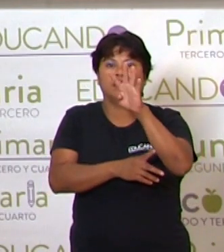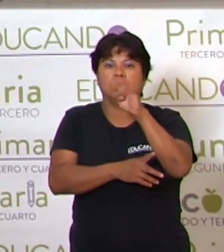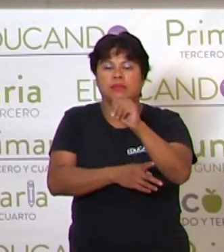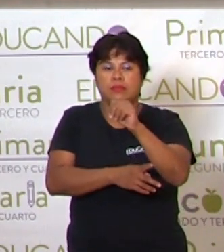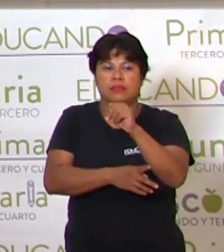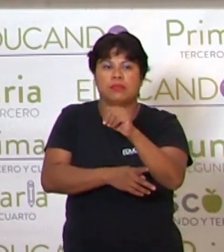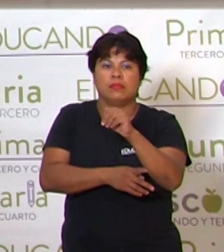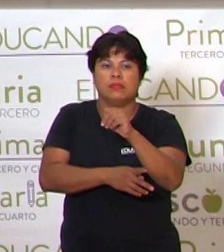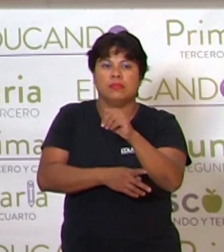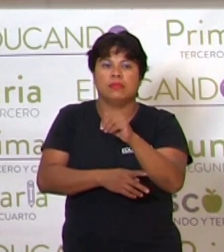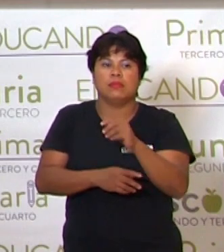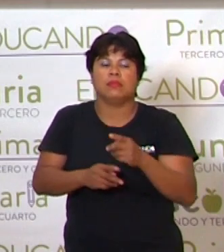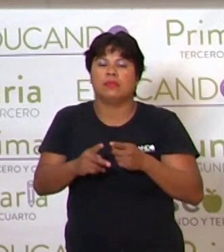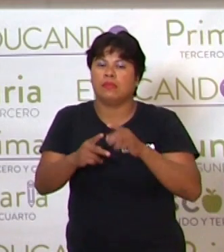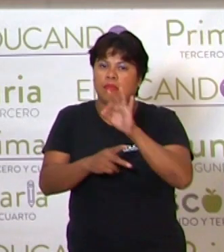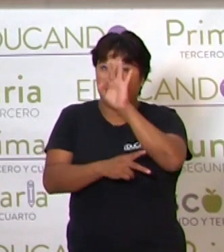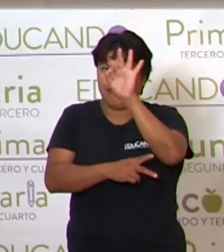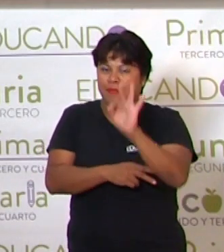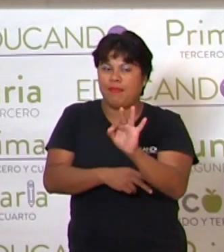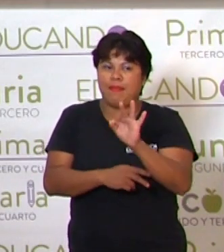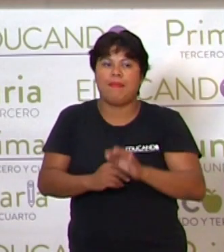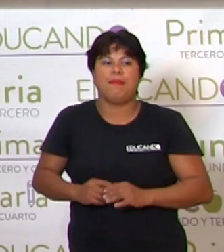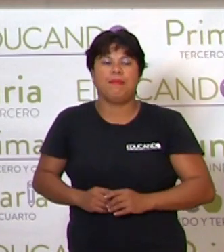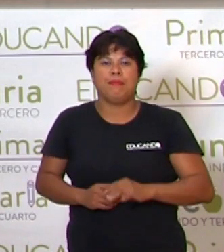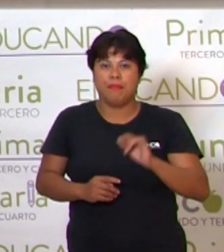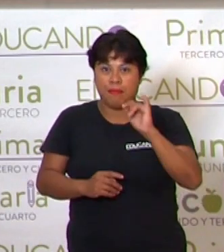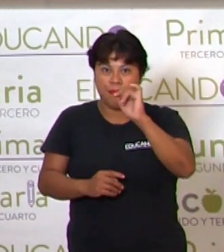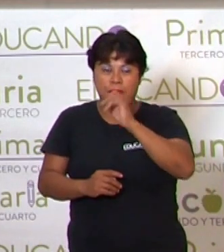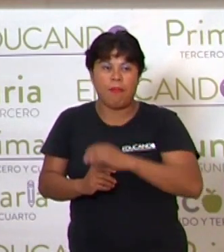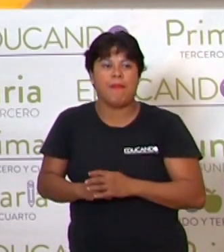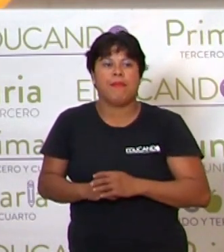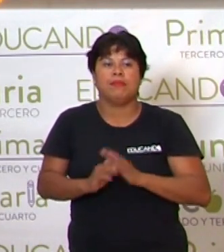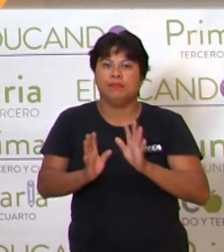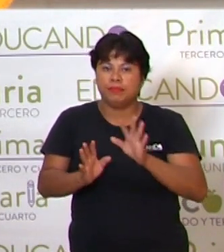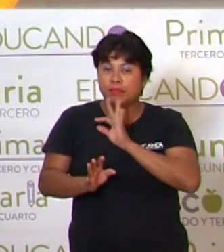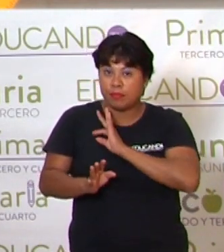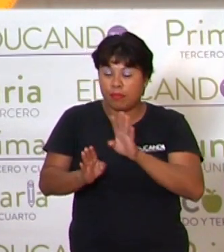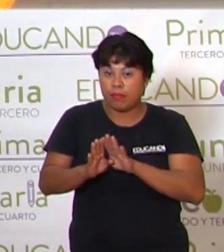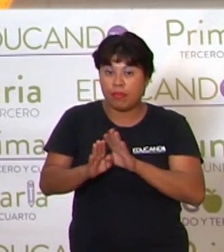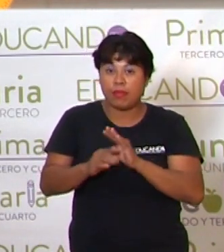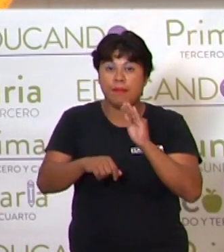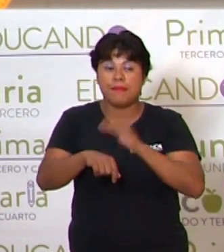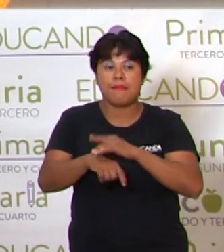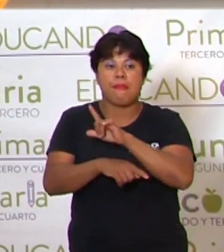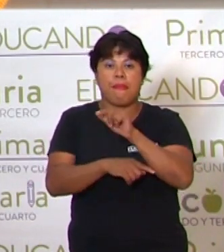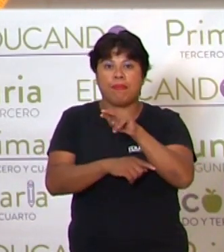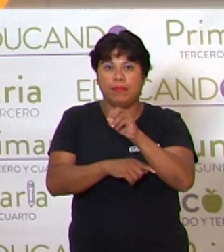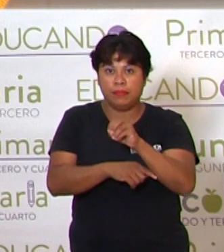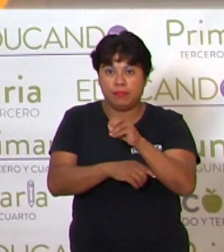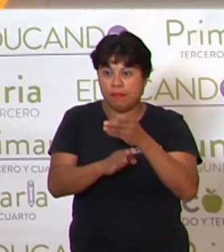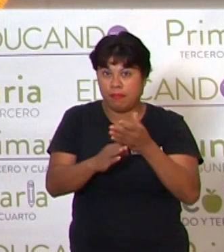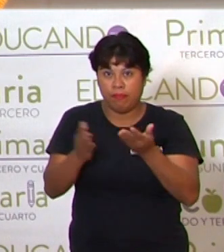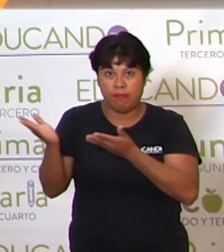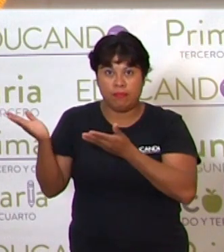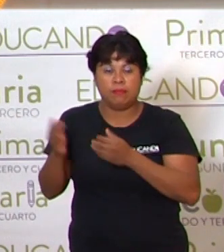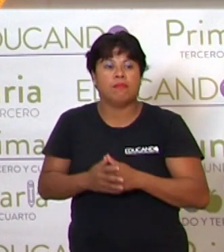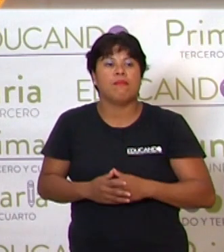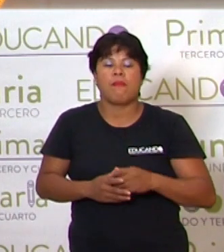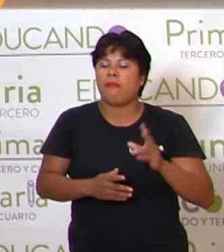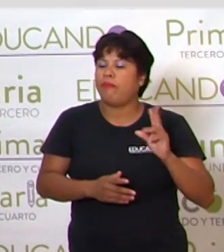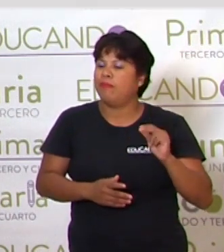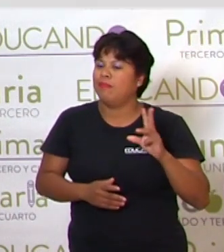179 grados. ¿Sí? ¿Ya se le puede llamar llano aquí?